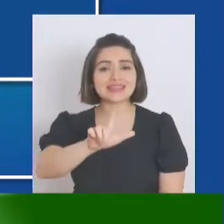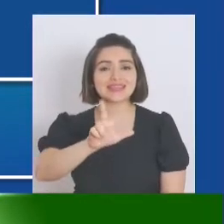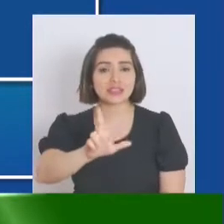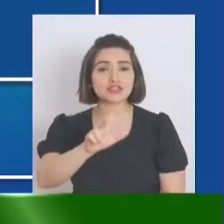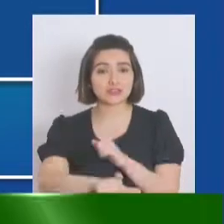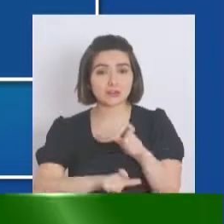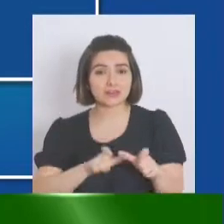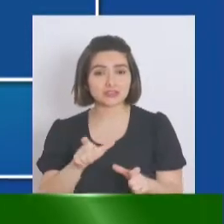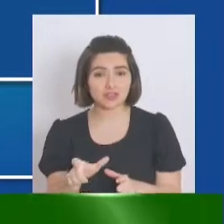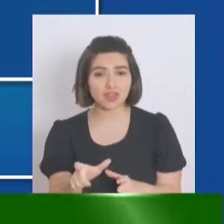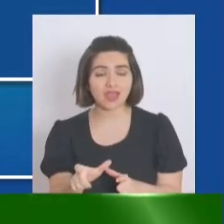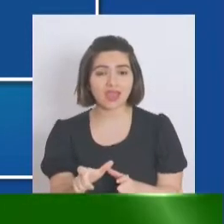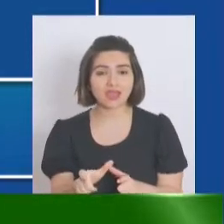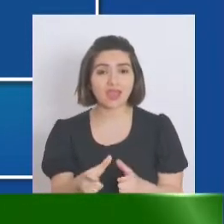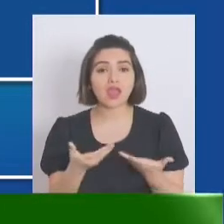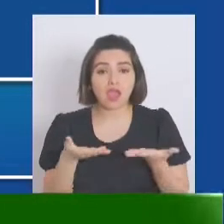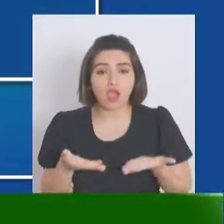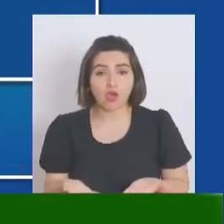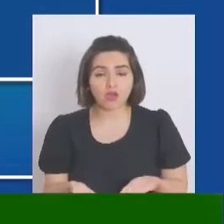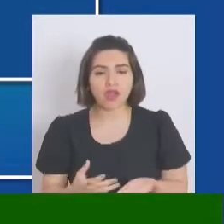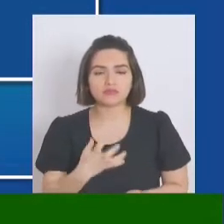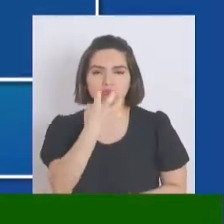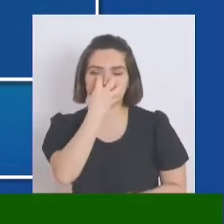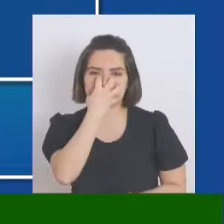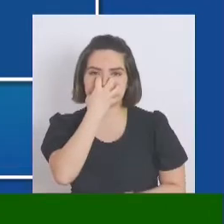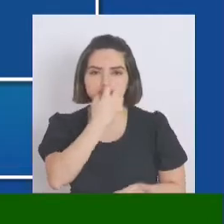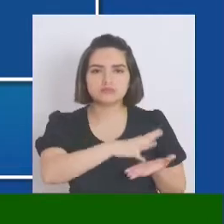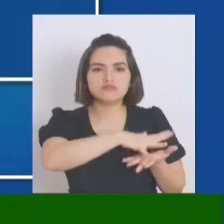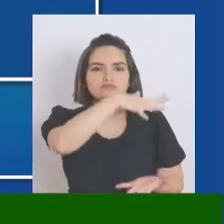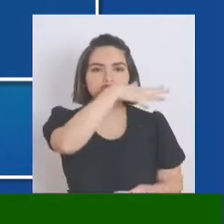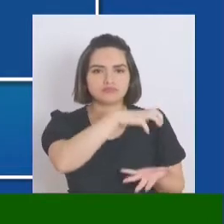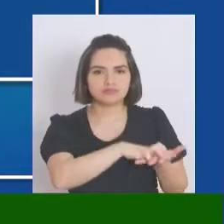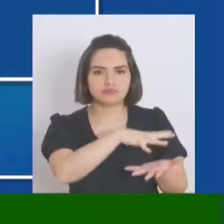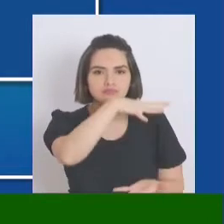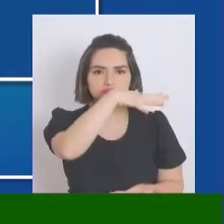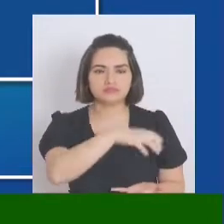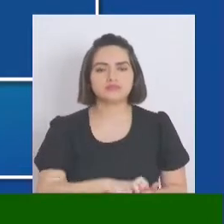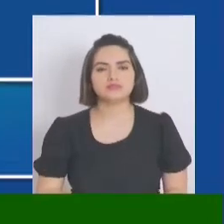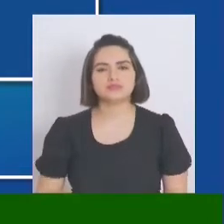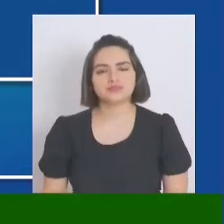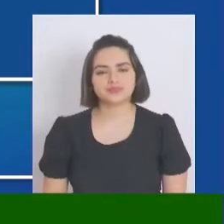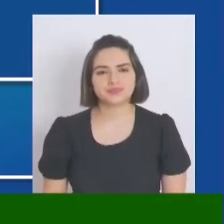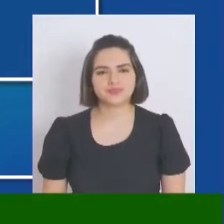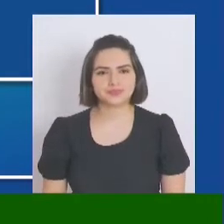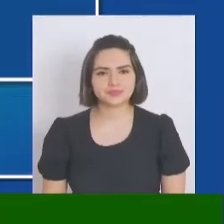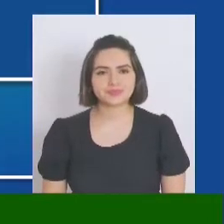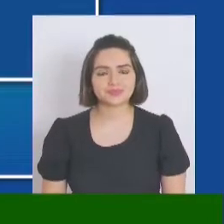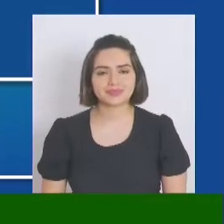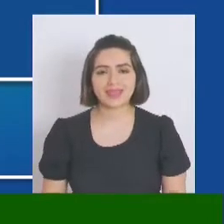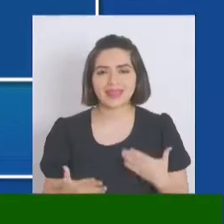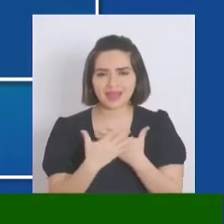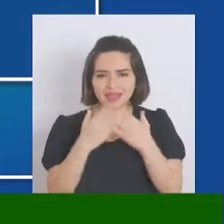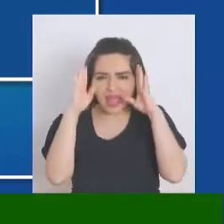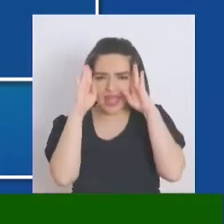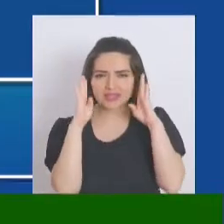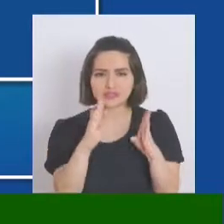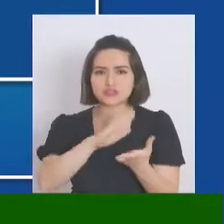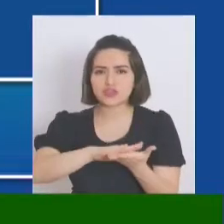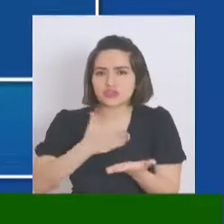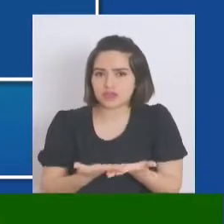1.078 de ellas se encuentran conectadas a ventilación mecánica. La red integrada de